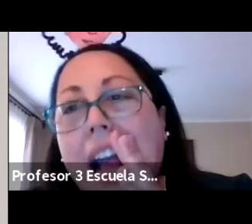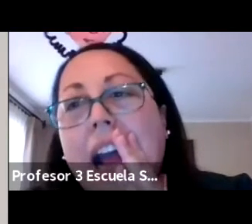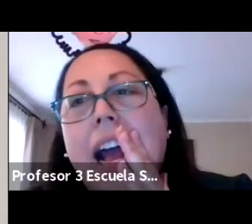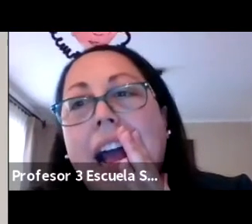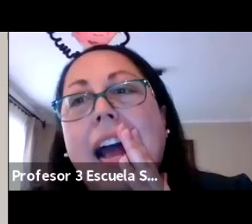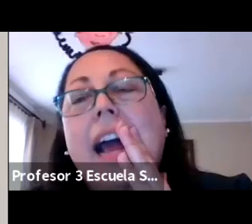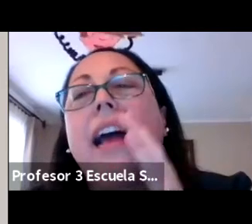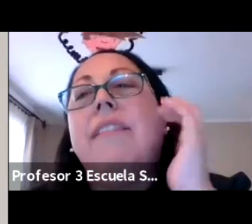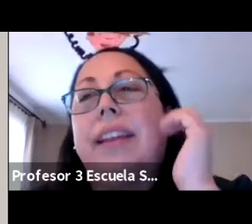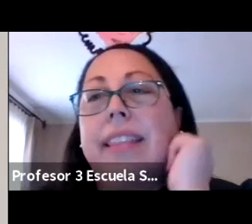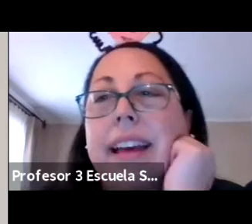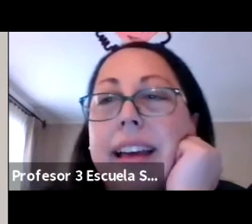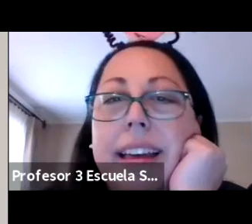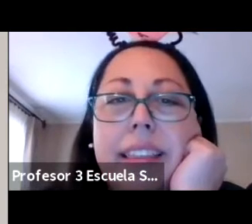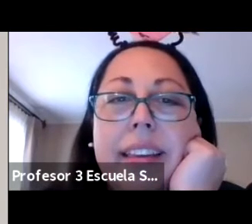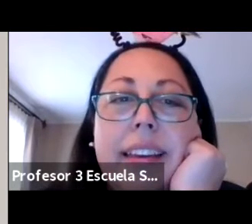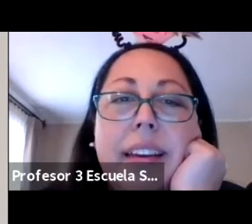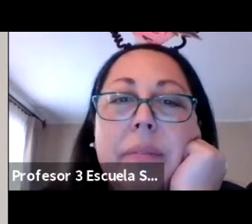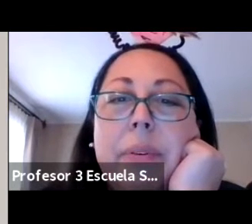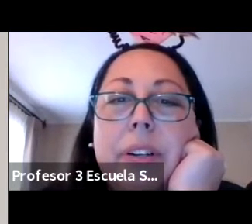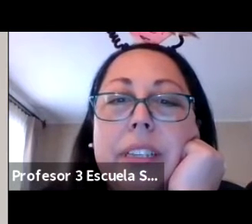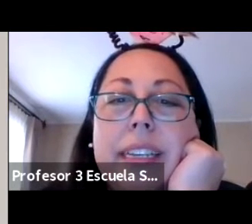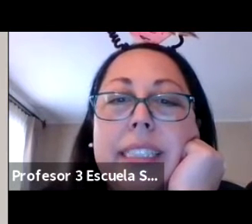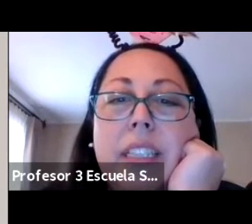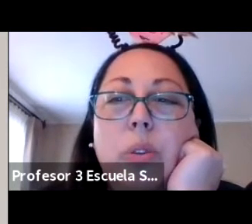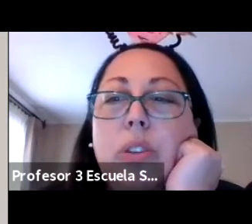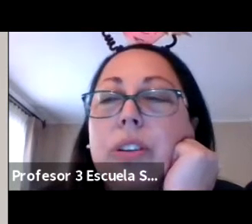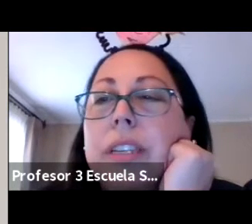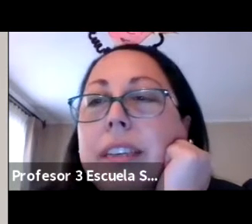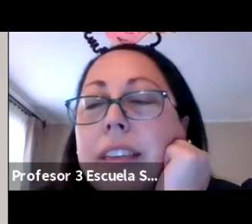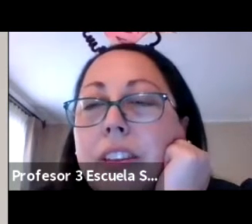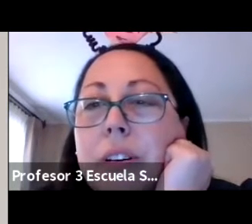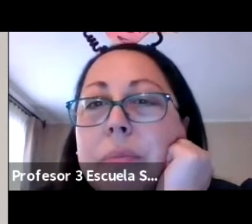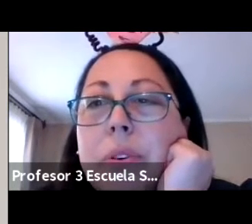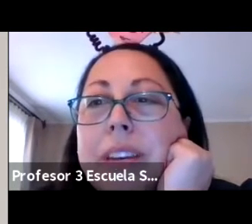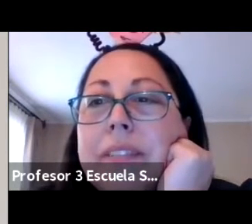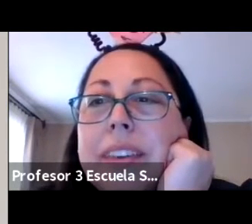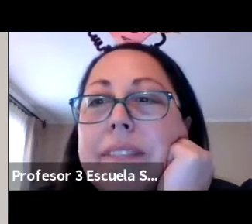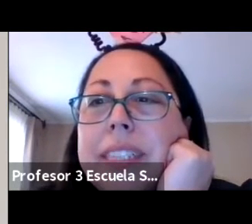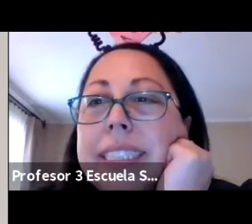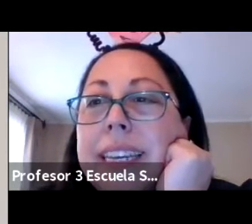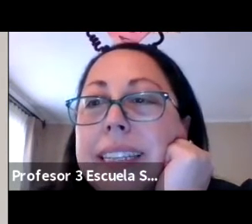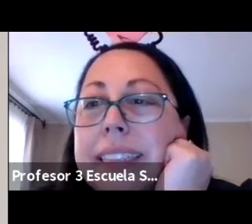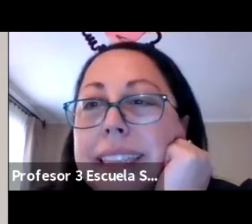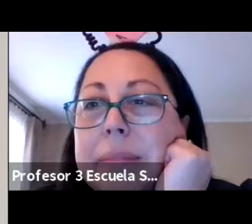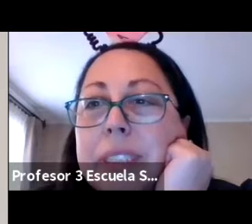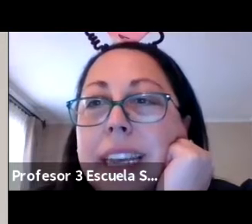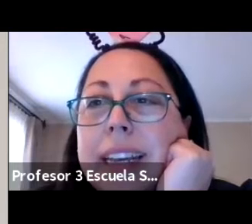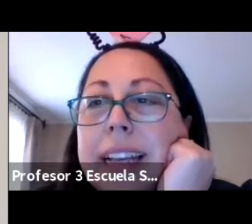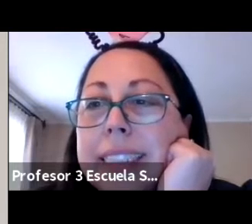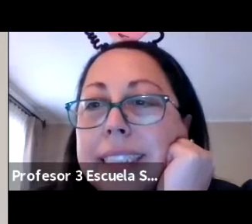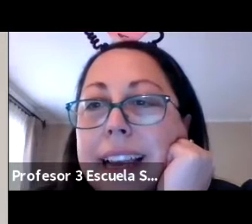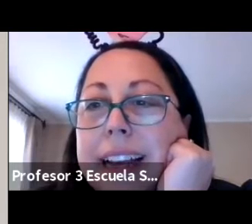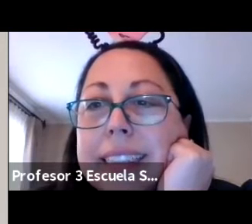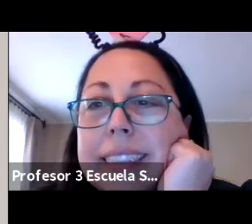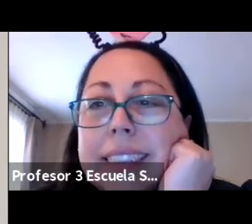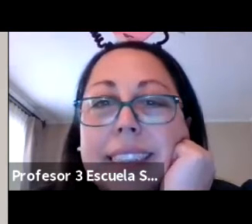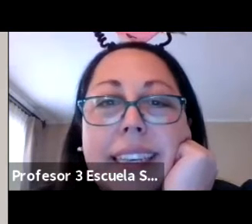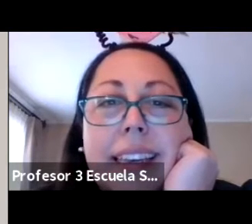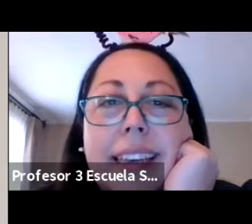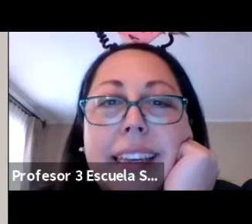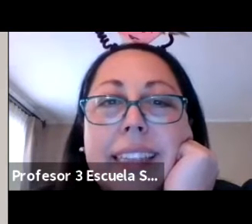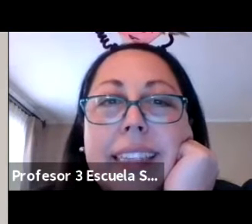habla ¿verdad? Porque ese es su sonido. Muy bien, Vicente, muchas